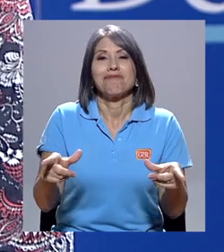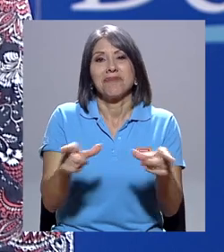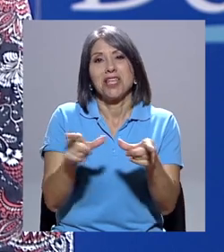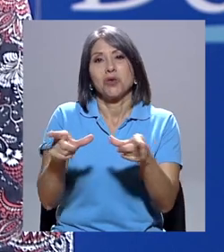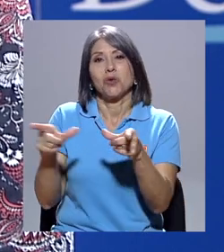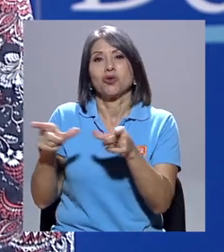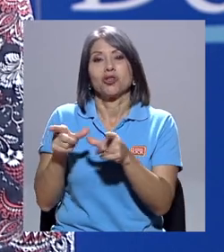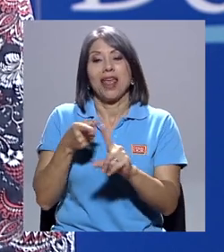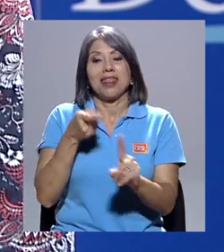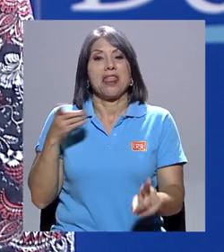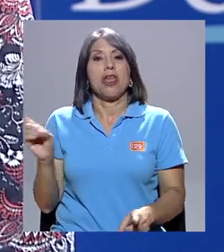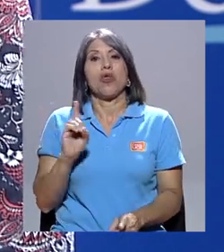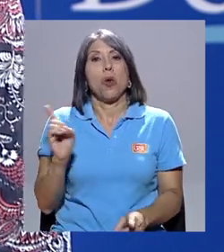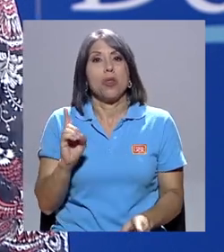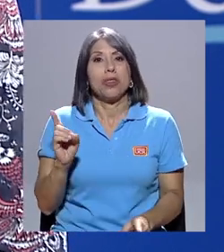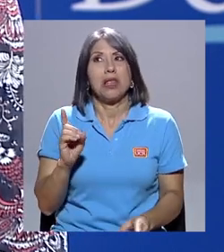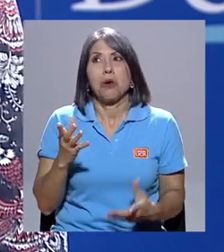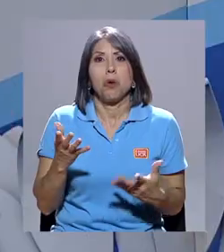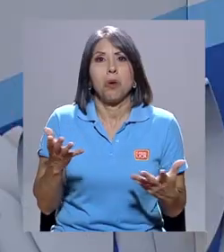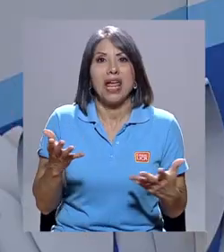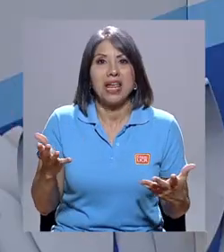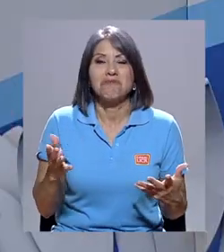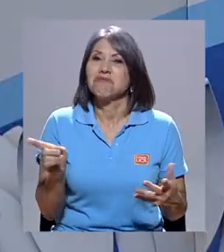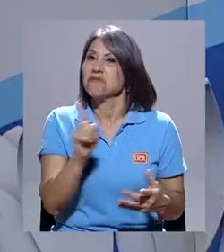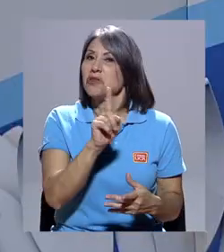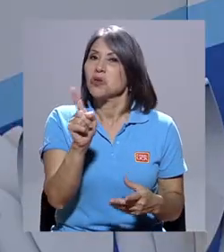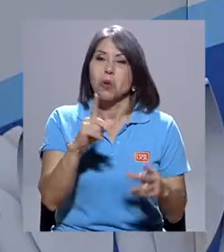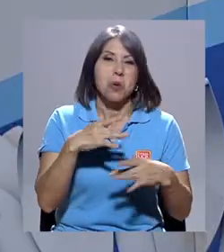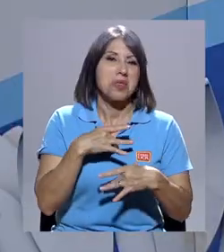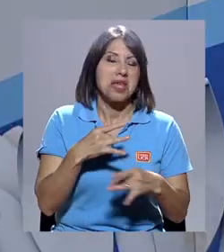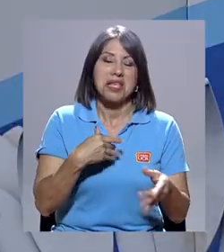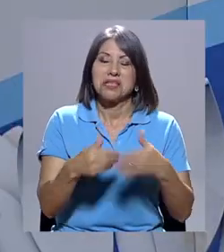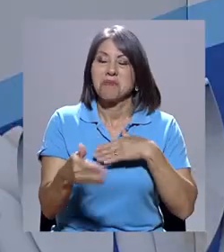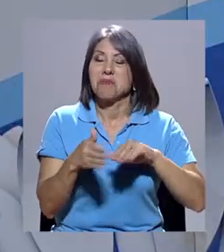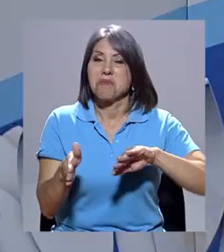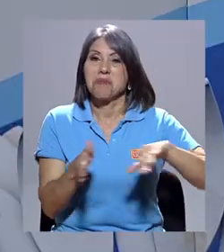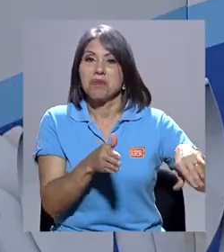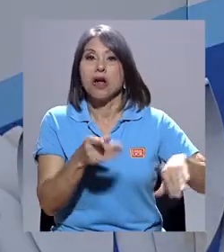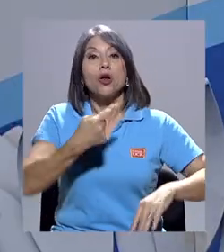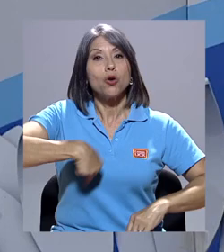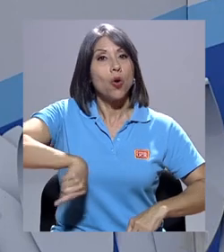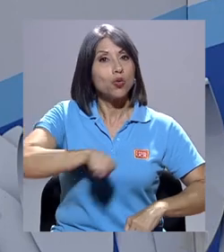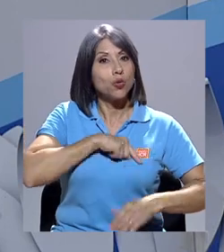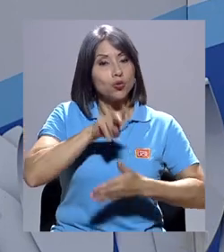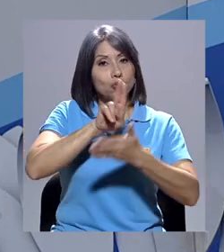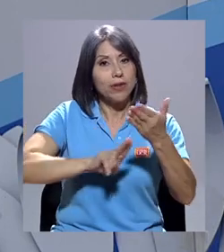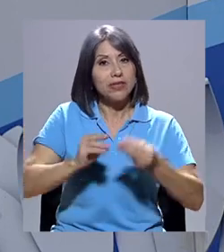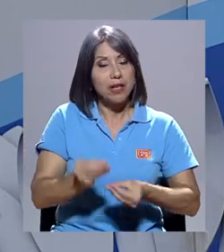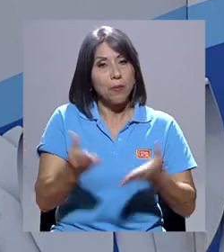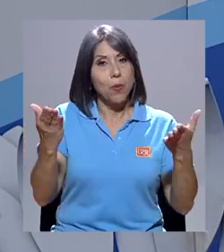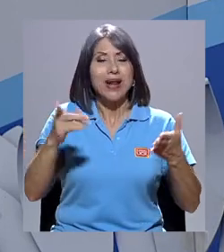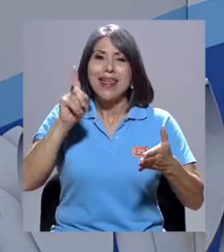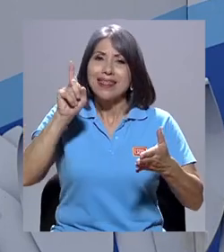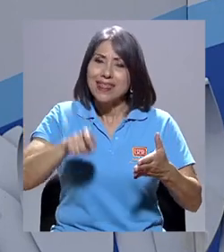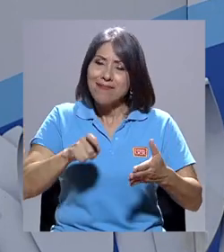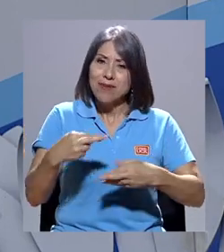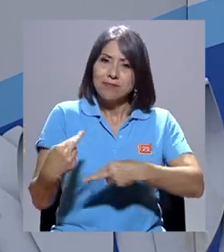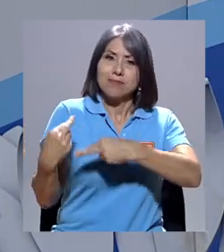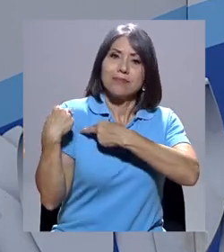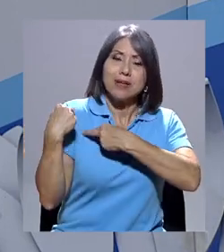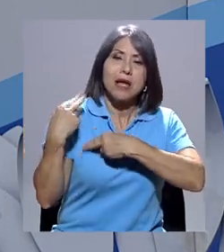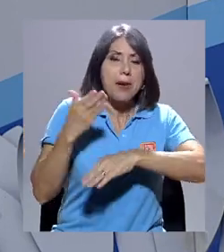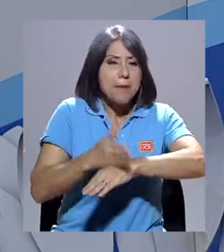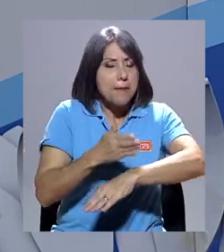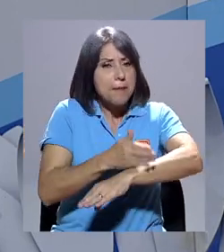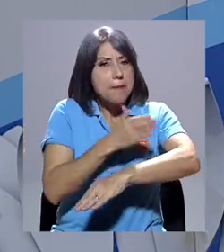no es un tema de interés ok nosotros como universidad pública si tenemos la responsabilidad de seguir mejorando nuestra oferta educativa en forma